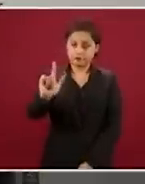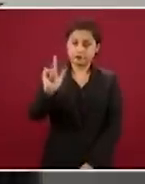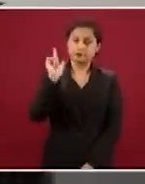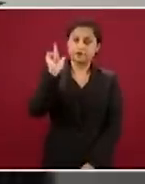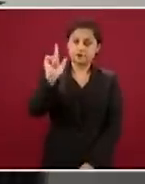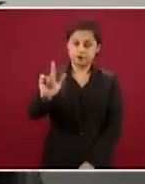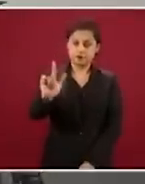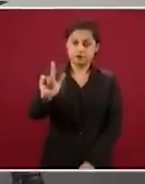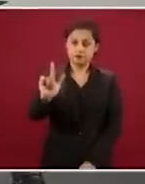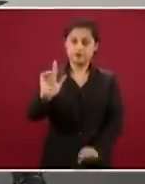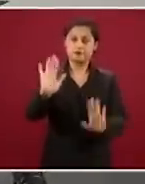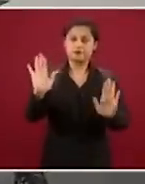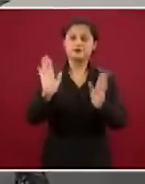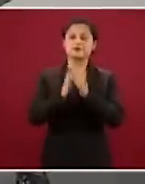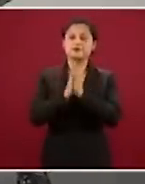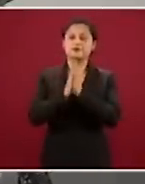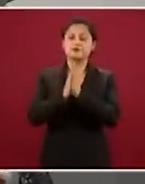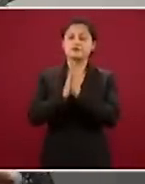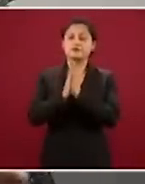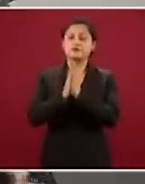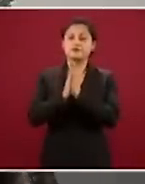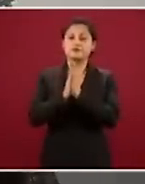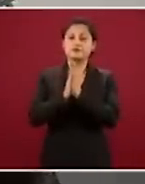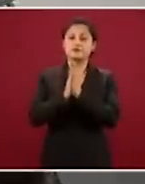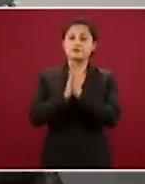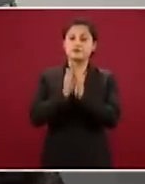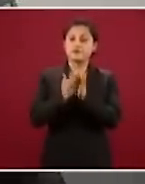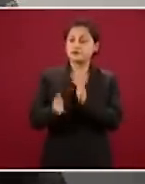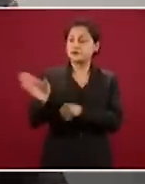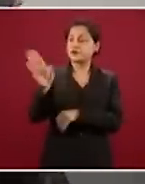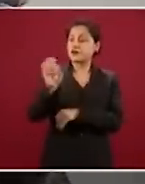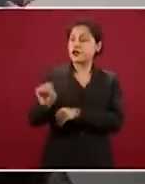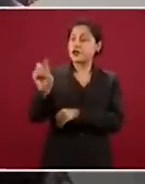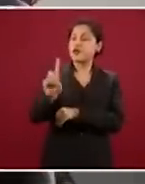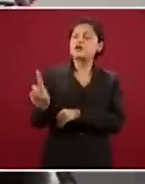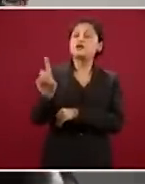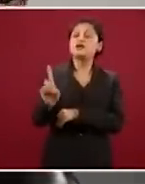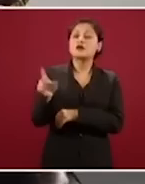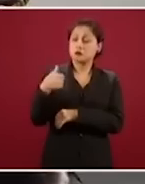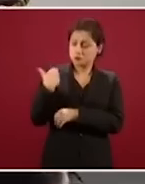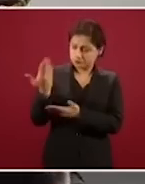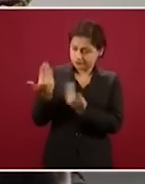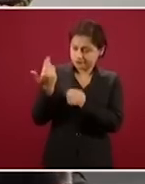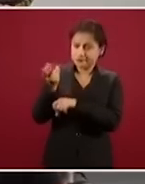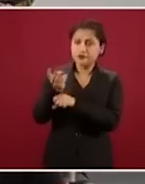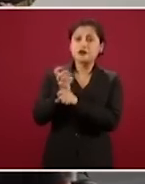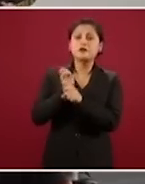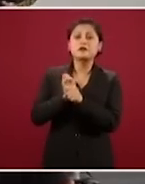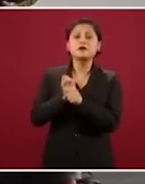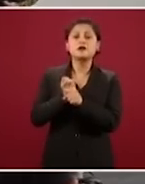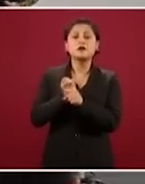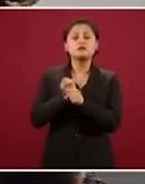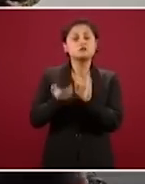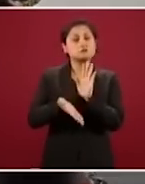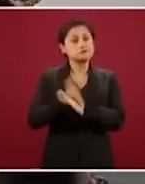El lunes. Les invito el fin de semana. Les invito el fin de semana a la gira.